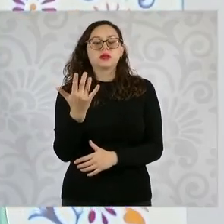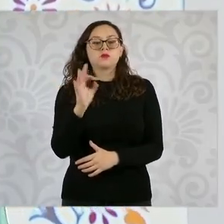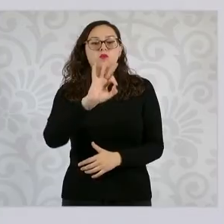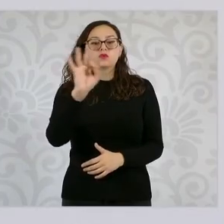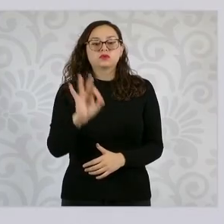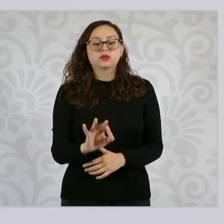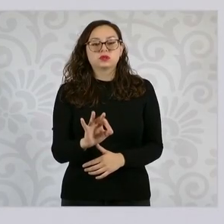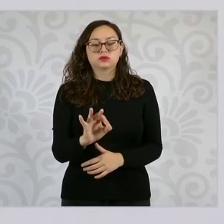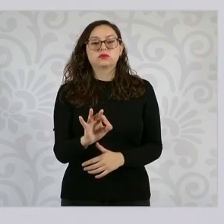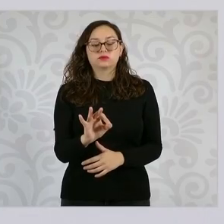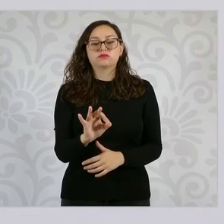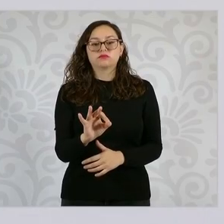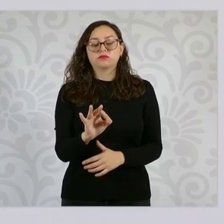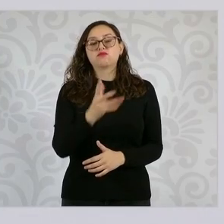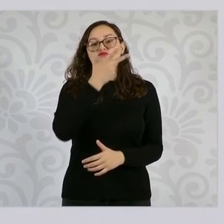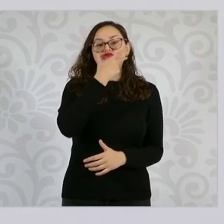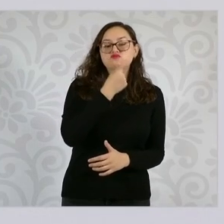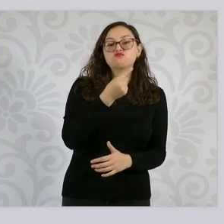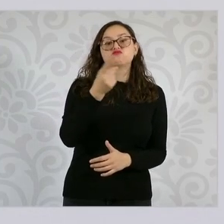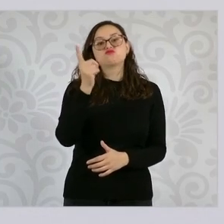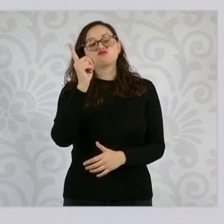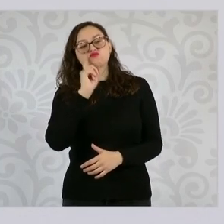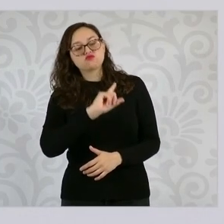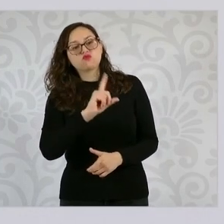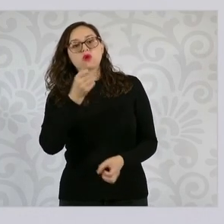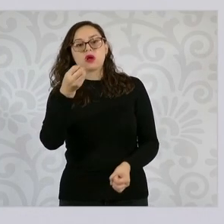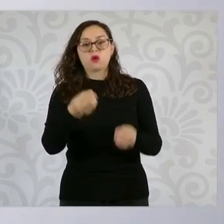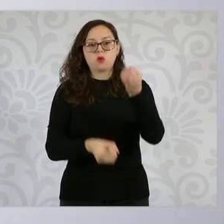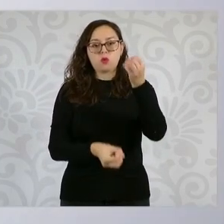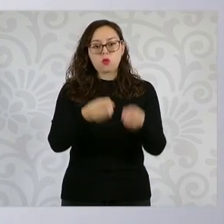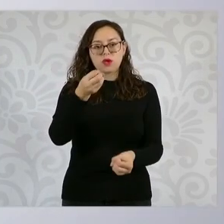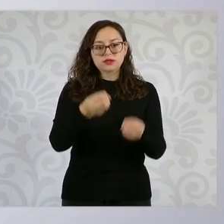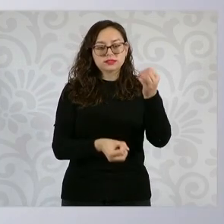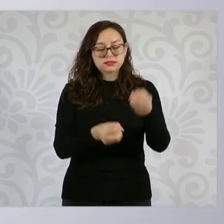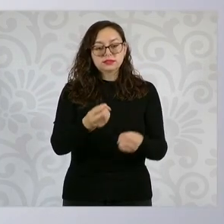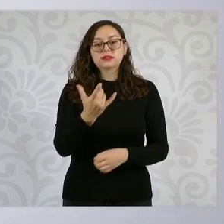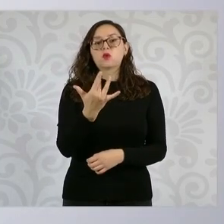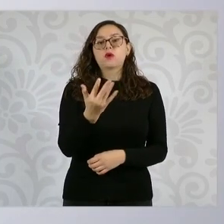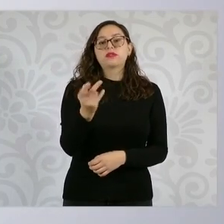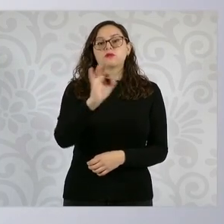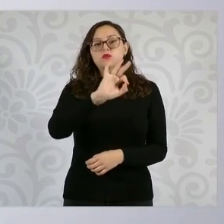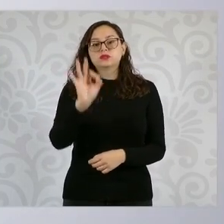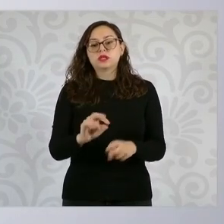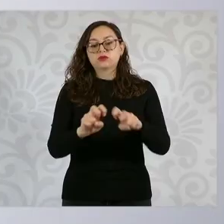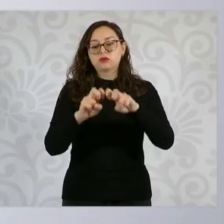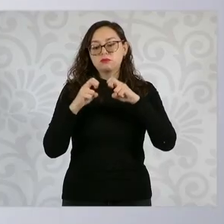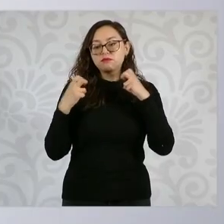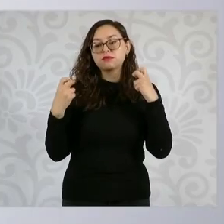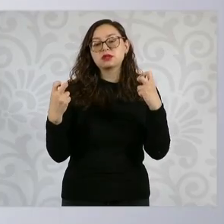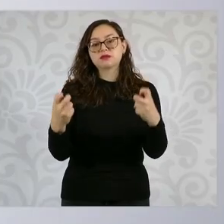los jueces y las juezas, la mitad de los magistrados y magistradas, y